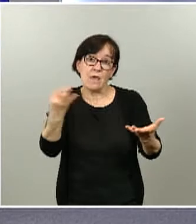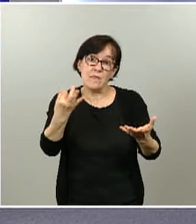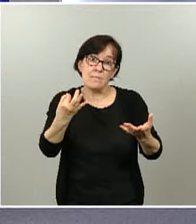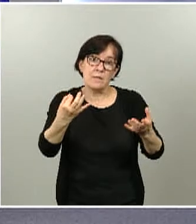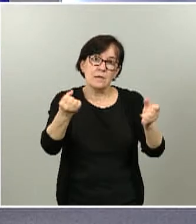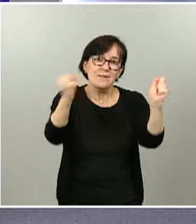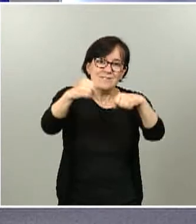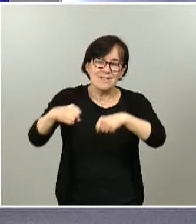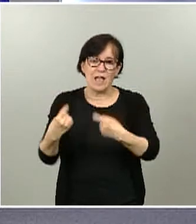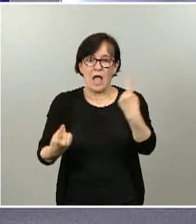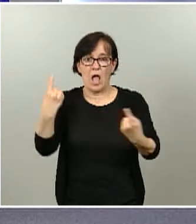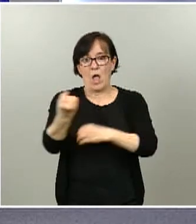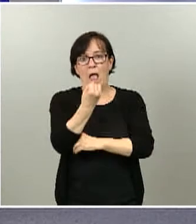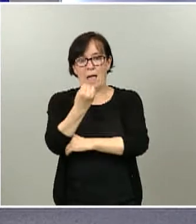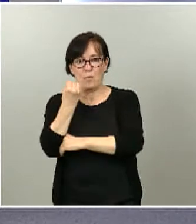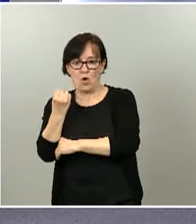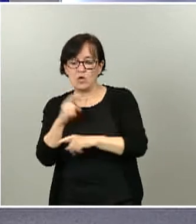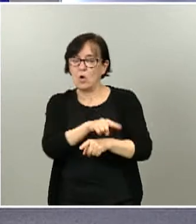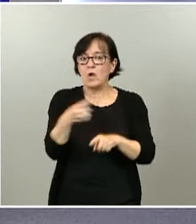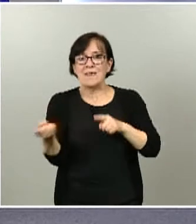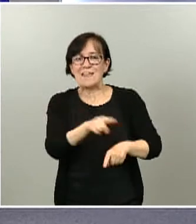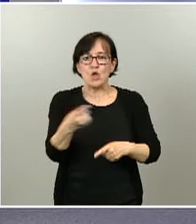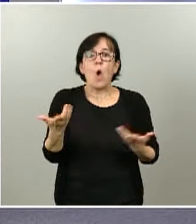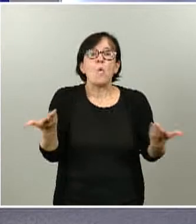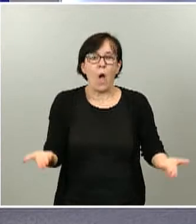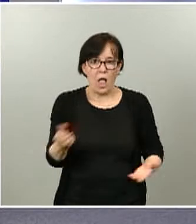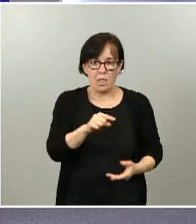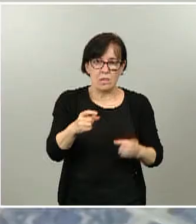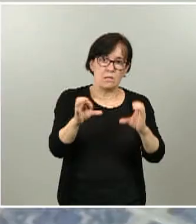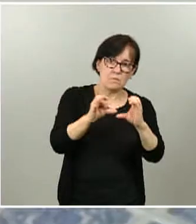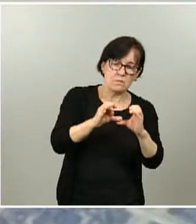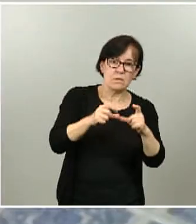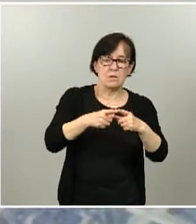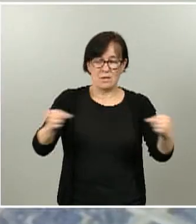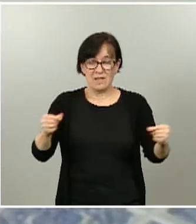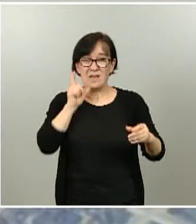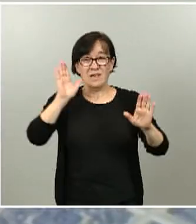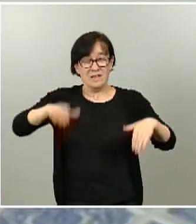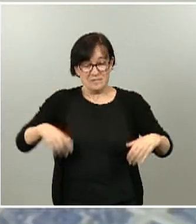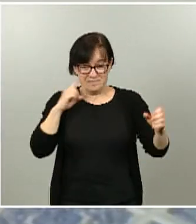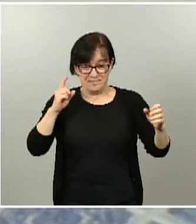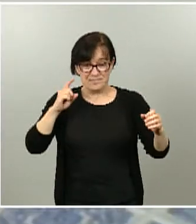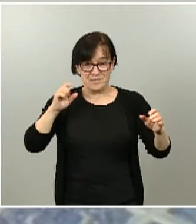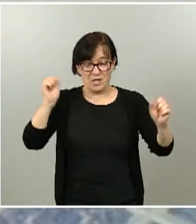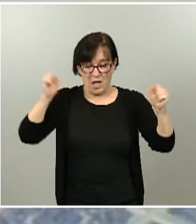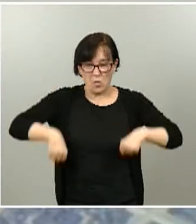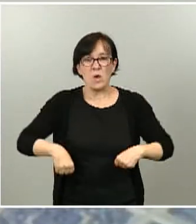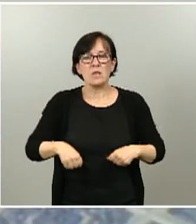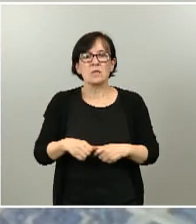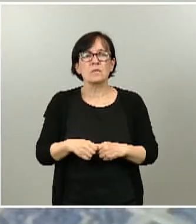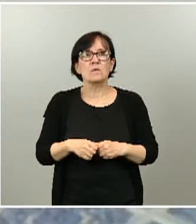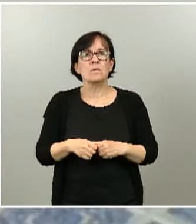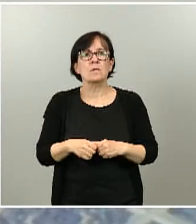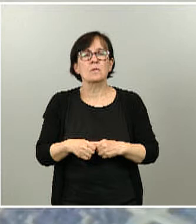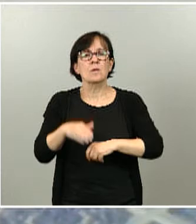el apoyo del otro. Y, en último extremo, tras el acuerdo alcanzado hoy también entre el Gobierno